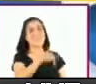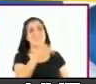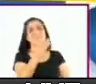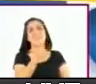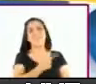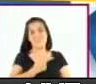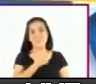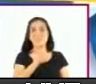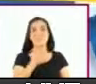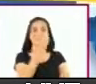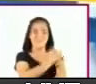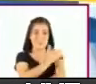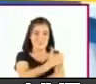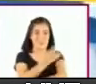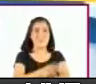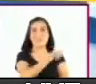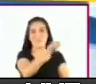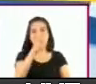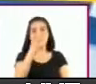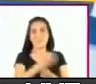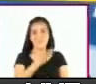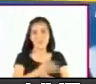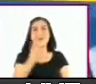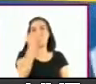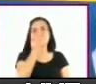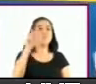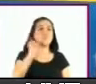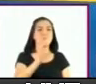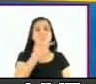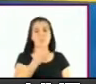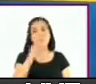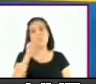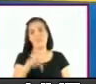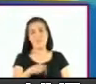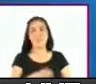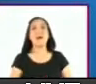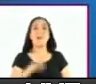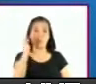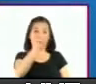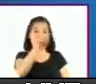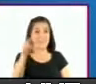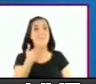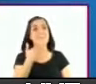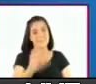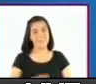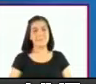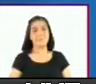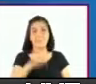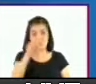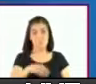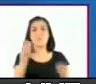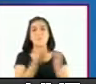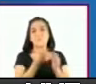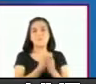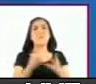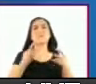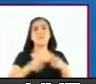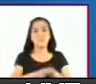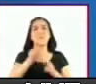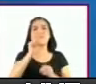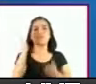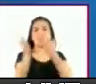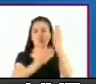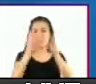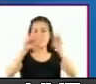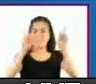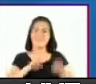aquí contigo, con todas las alumnas y alumnos que nos acompañan. Espero se encuentren muy bien. En esta sesión iniciaremos con el estudio